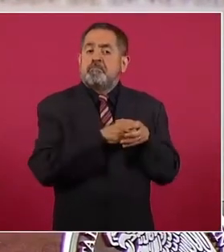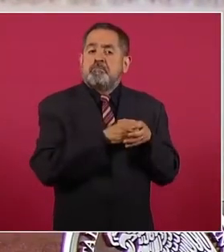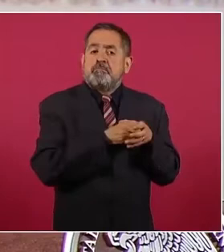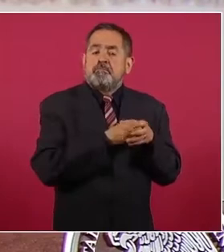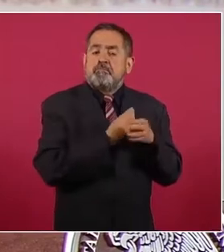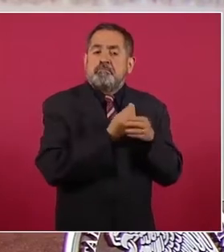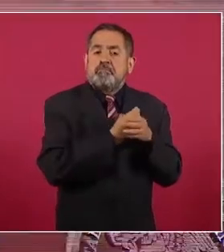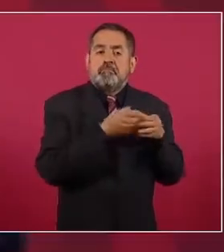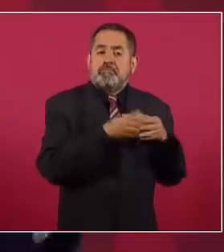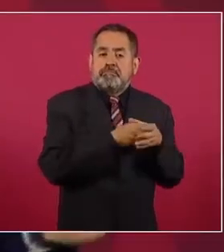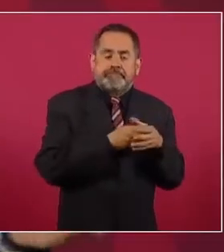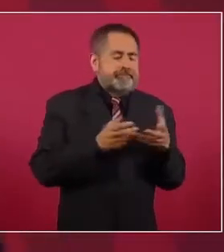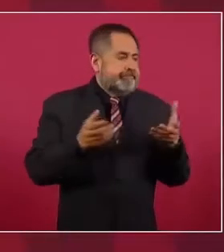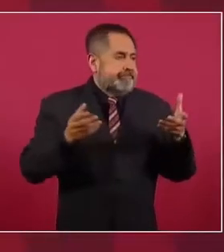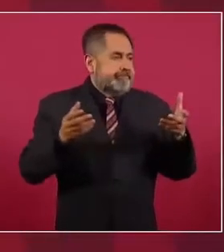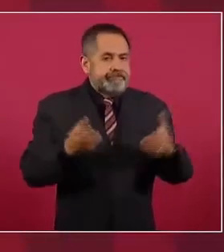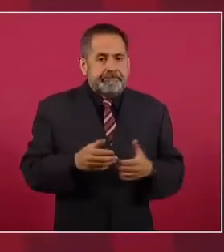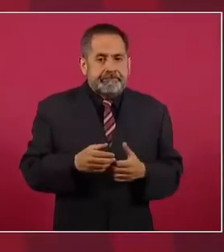porque a veces